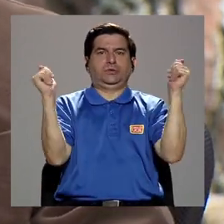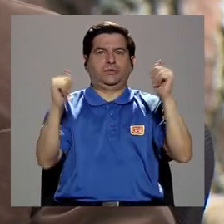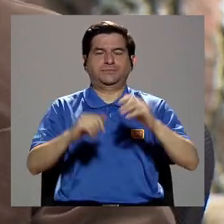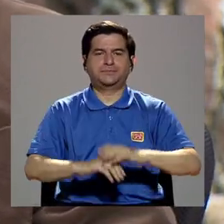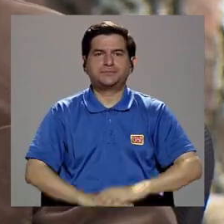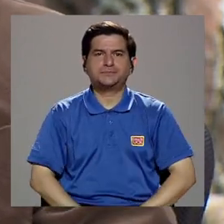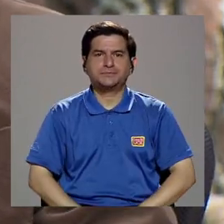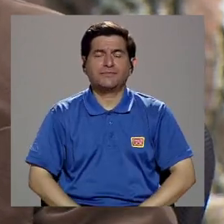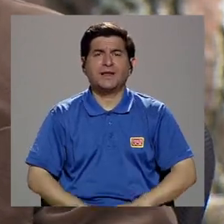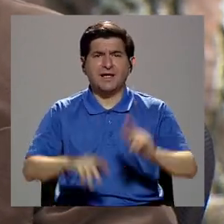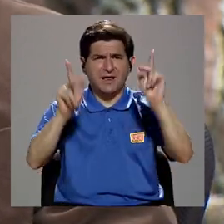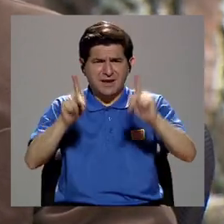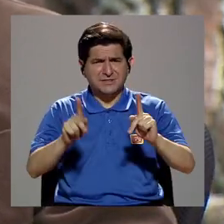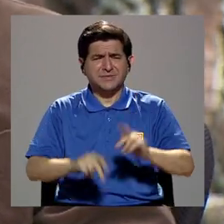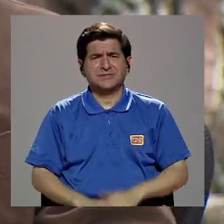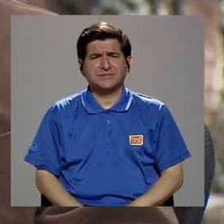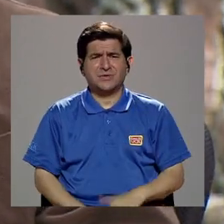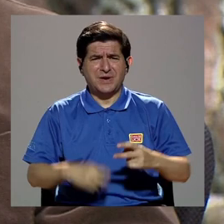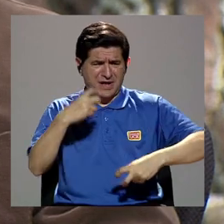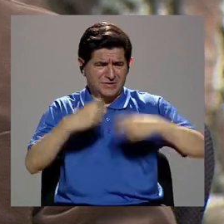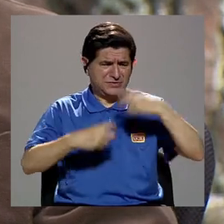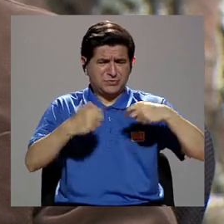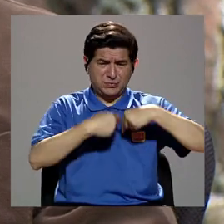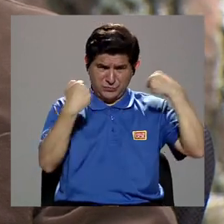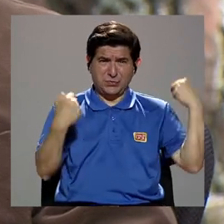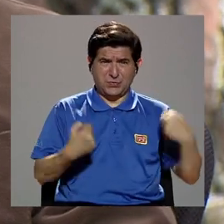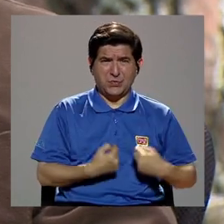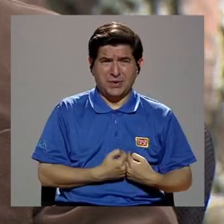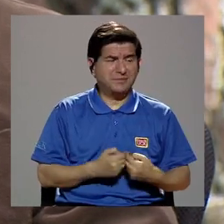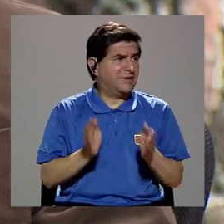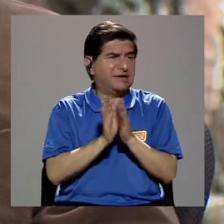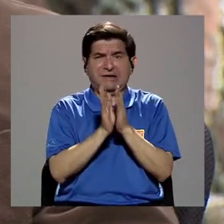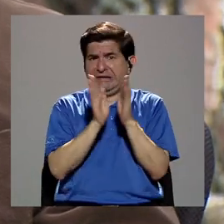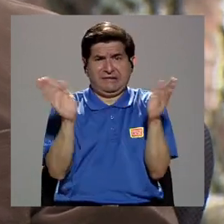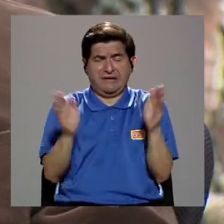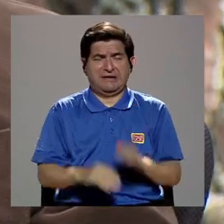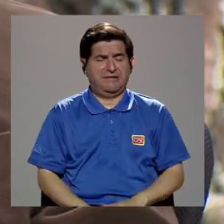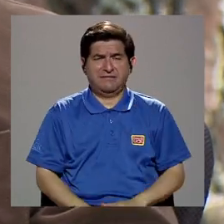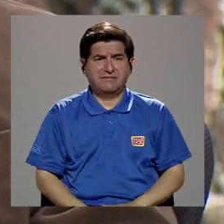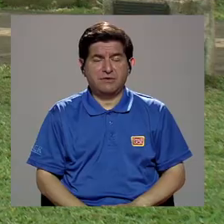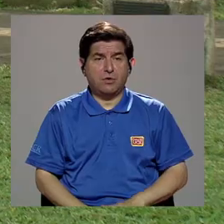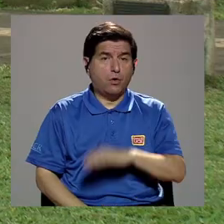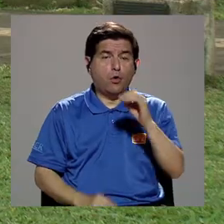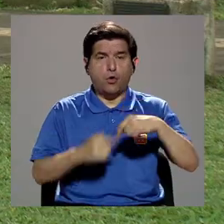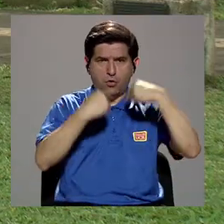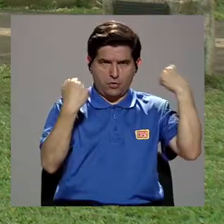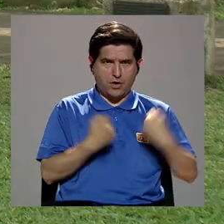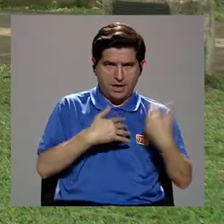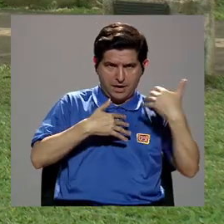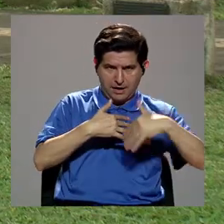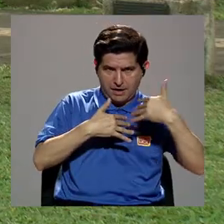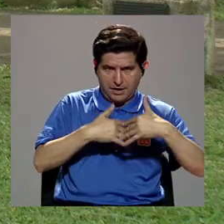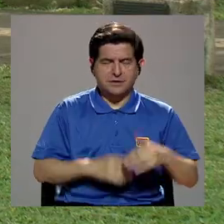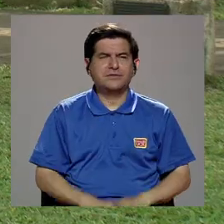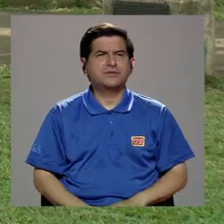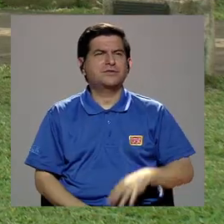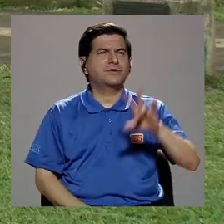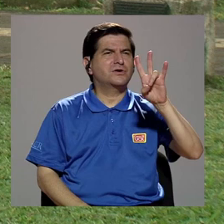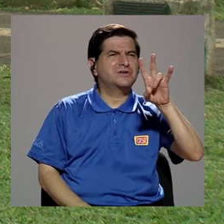general. La gente que sufre un problema cardíaco en general o cardiovascular, casi siempre